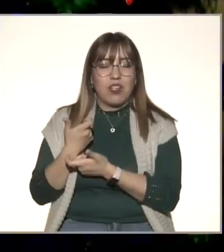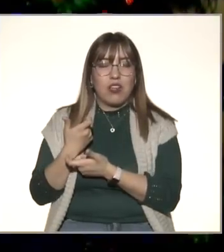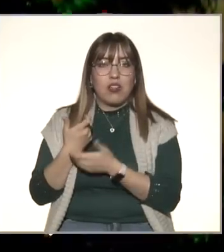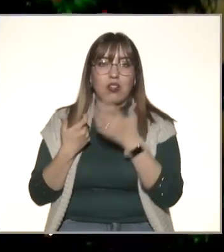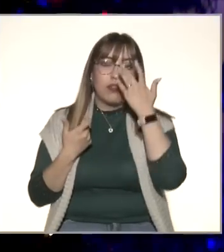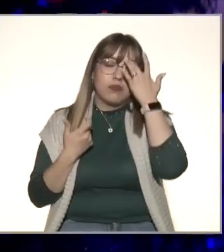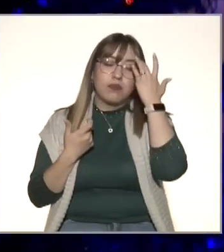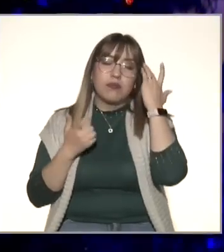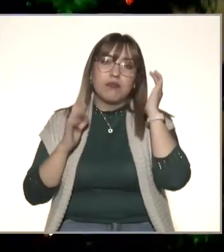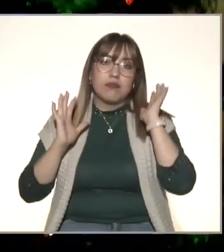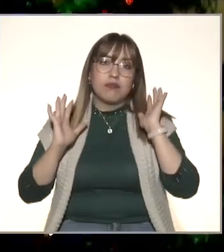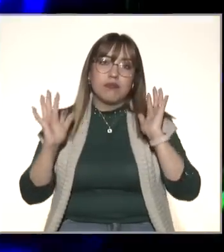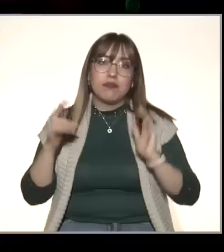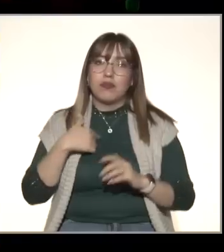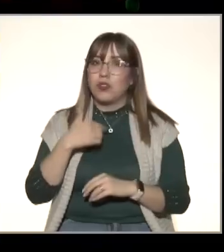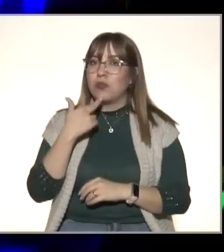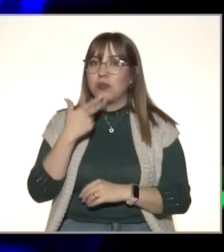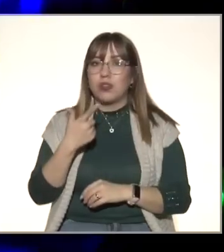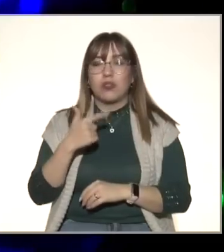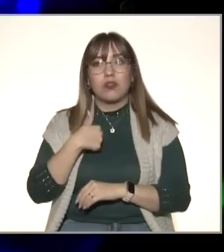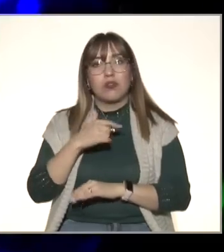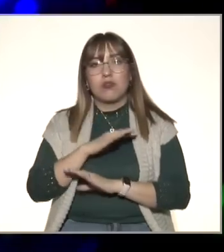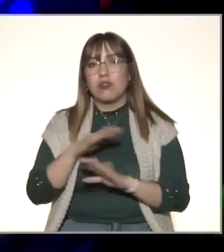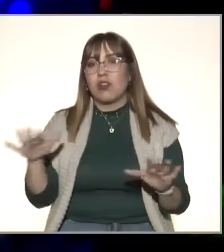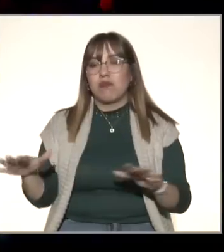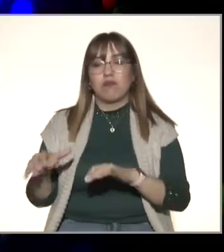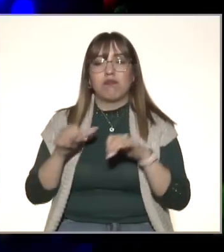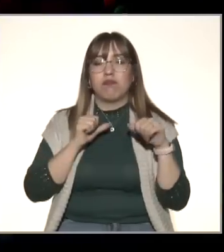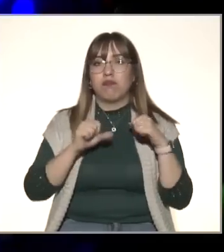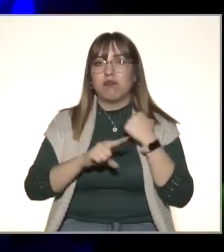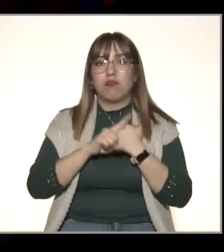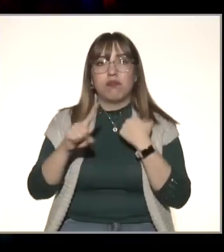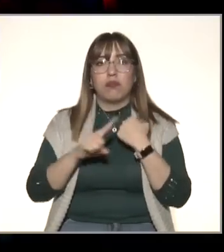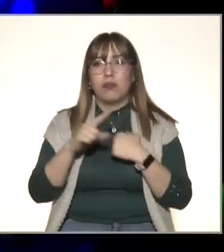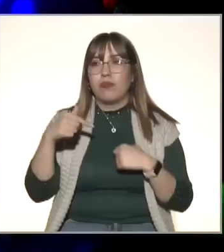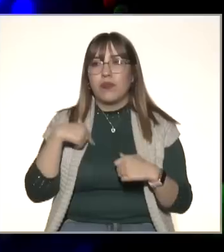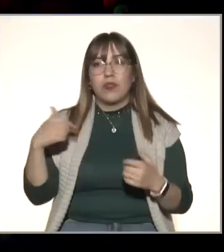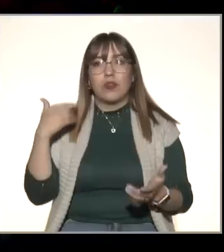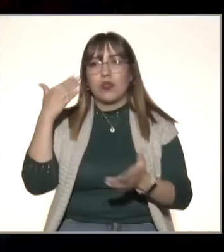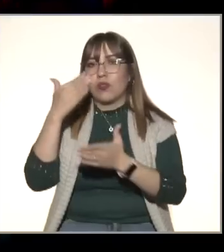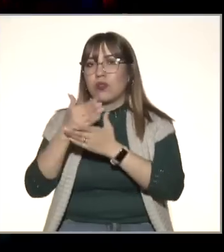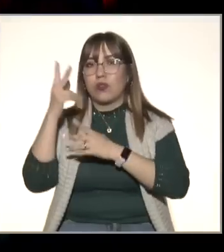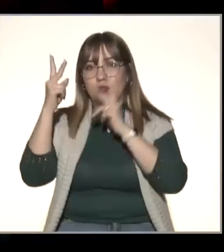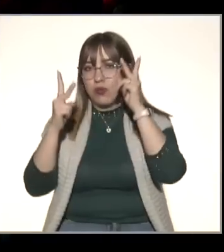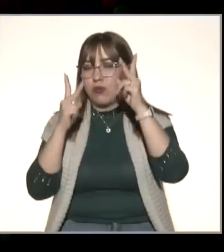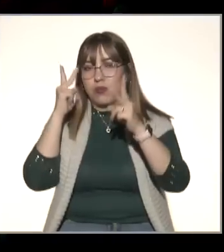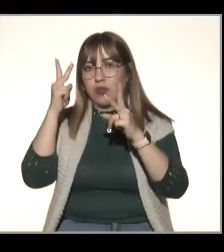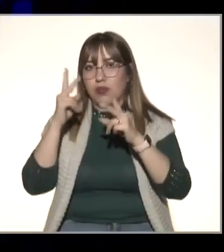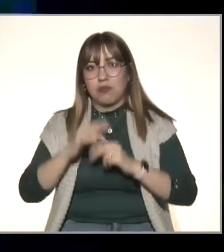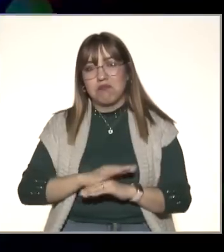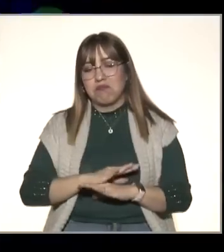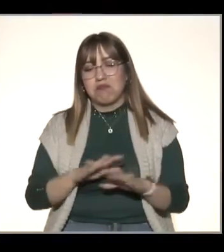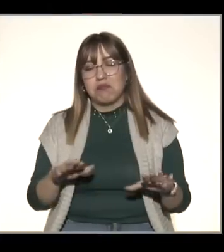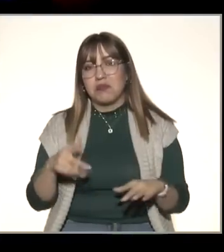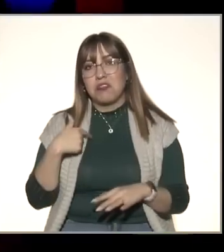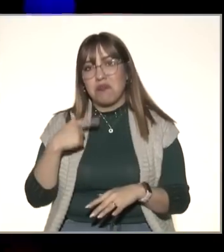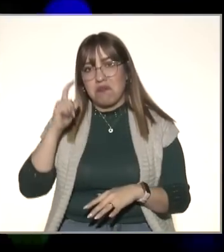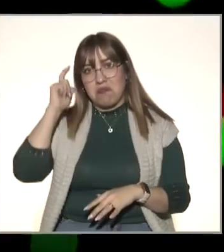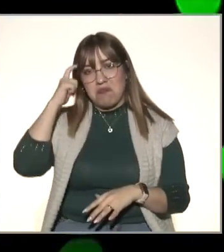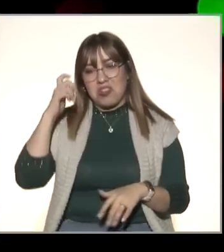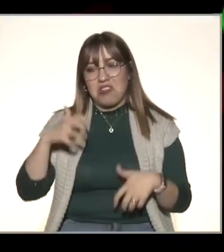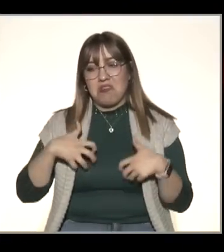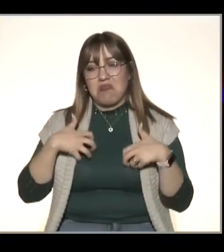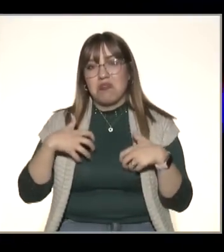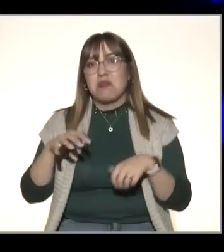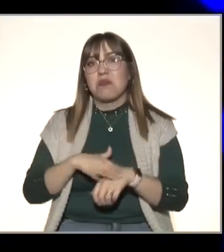en mi familia, ya no las visito. Yo soy una mujer que se enojó con sus hermanas por cuestiones del cuidado